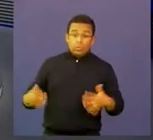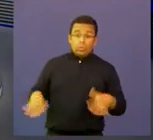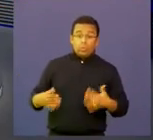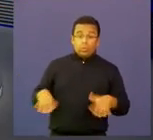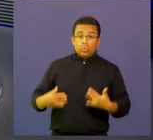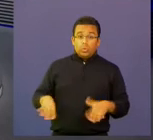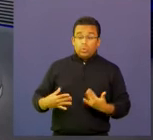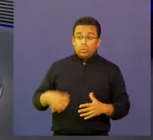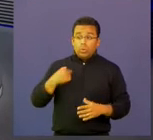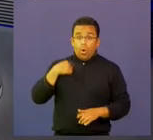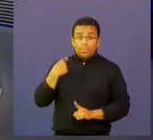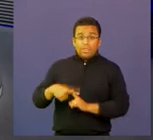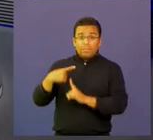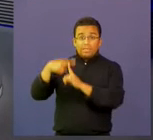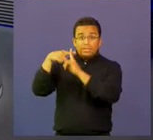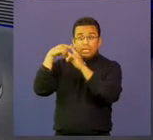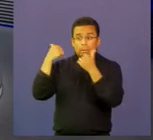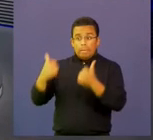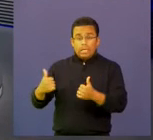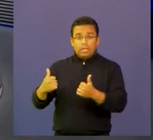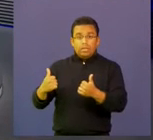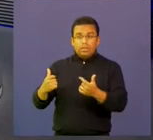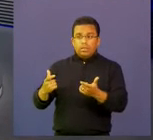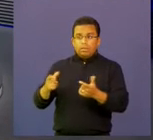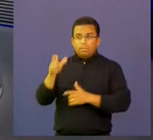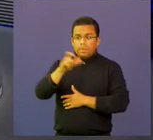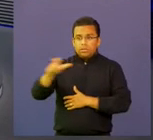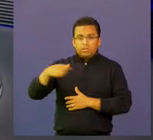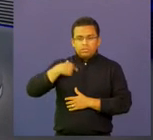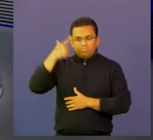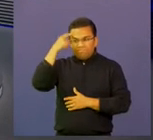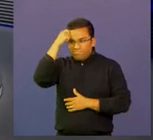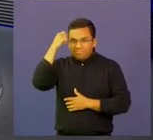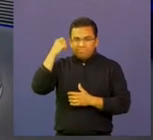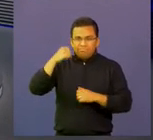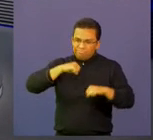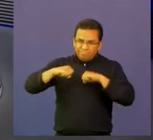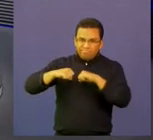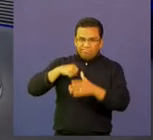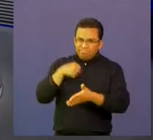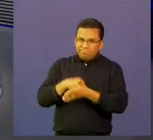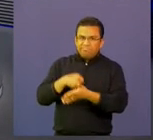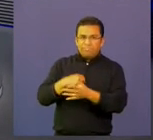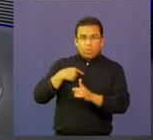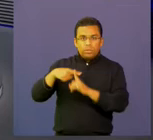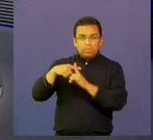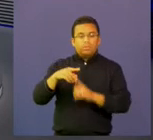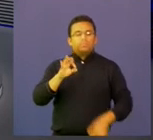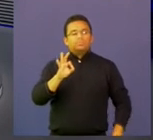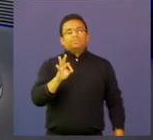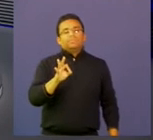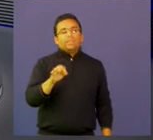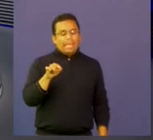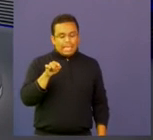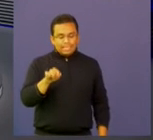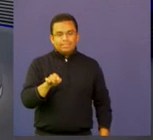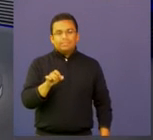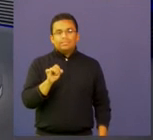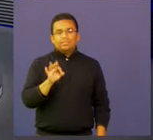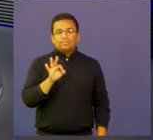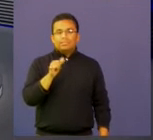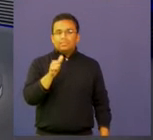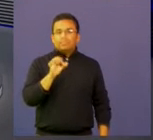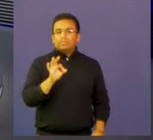y porque el mundo está lleno de gente que se arriesga y gente absolutamente optimista. Maravilloso. Esa es la